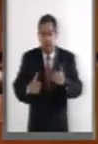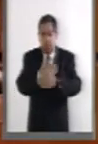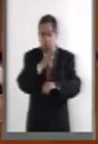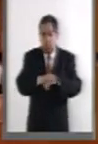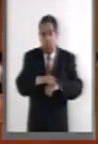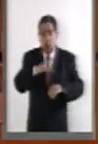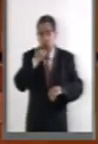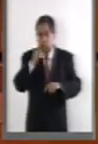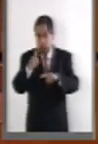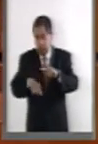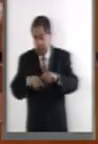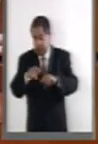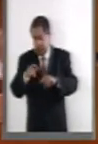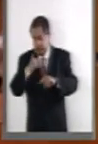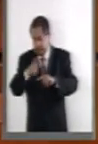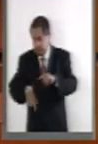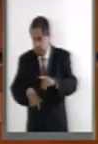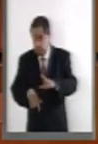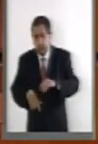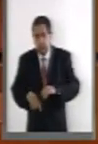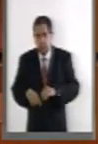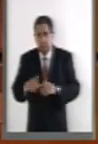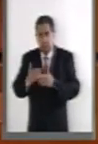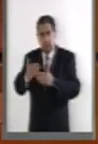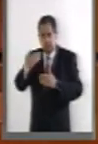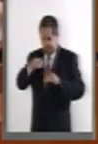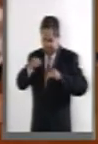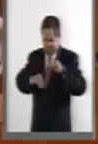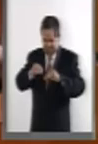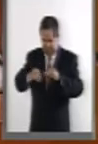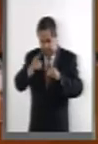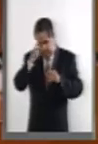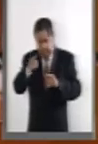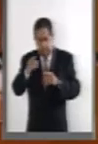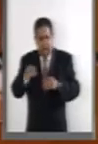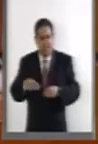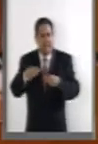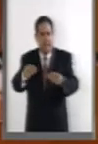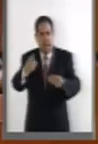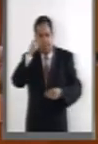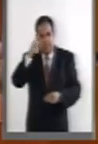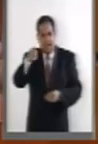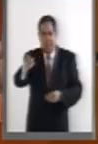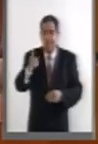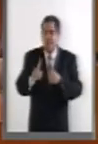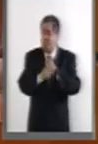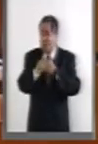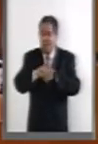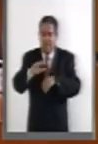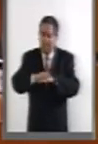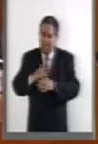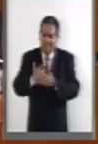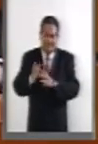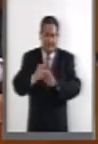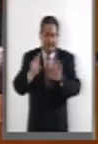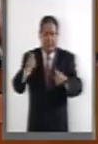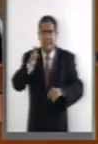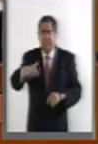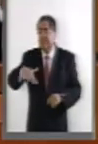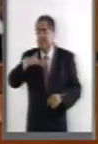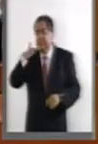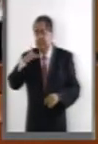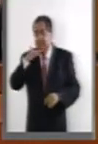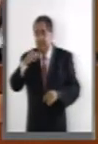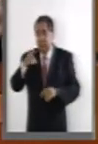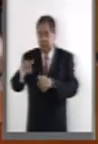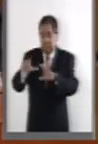Anticorrupción, en el diseño que dotamos a la nación para acabar con el principal problema que tenemos como